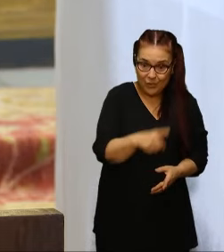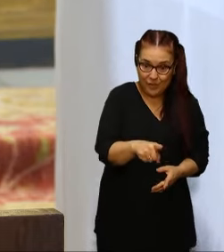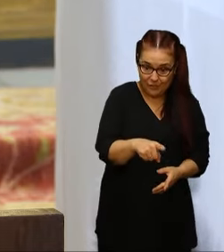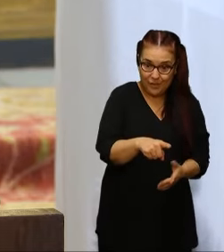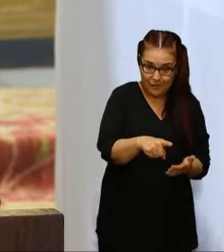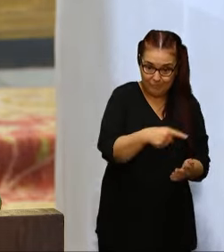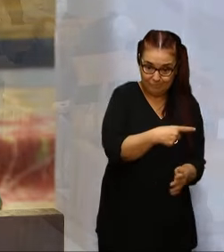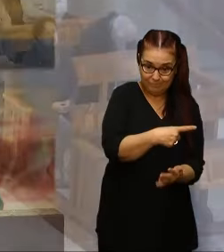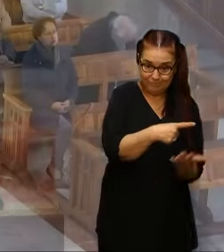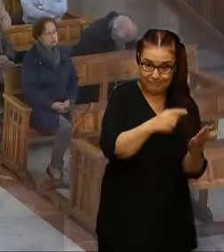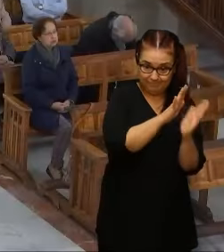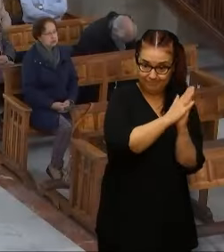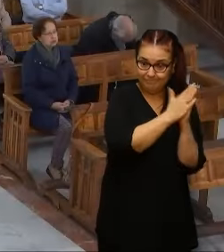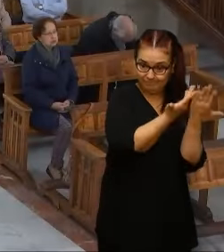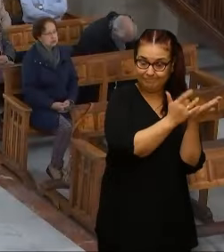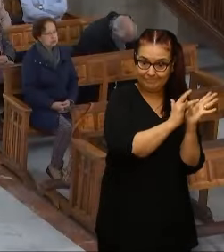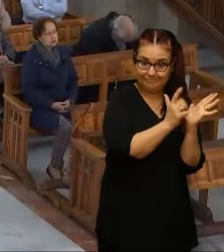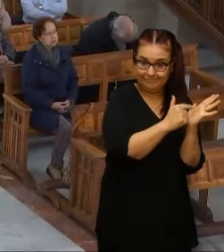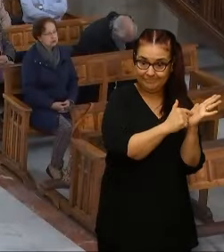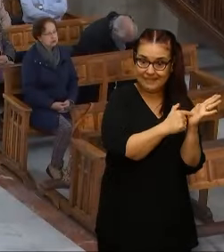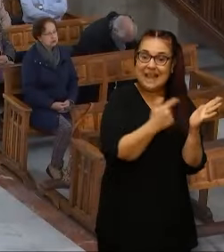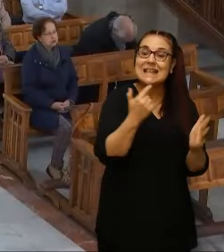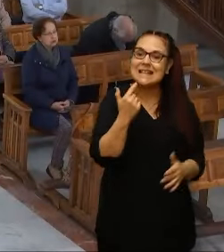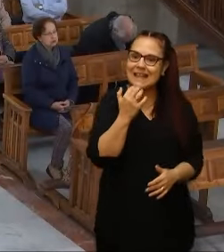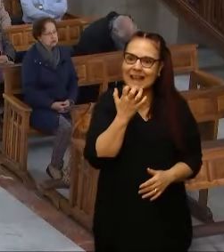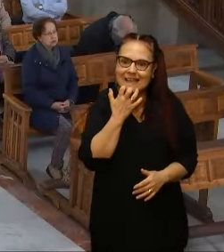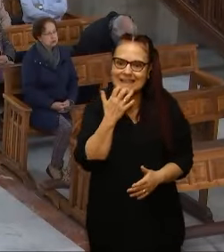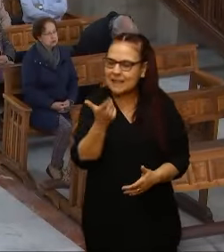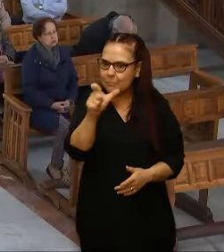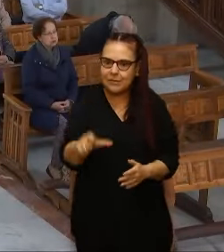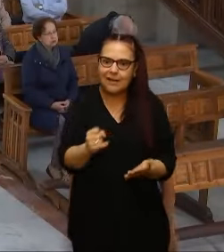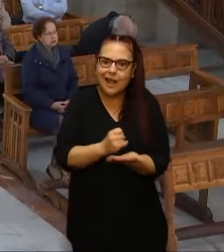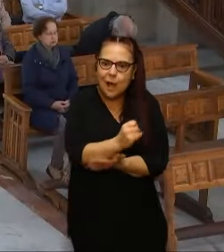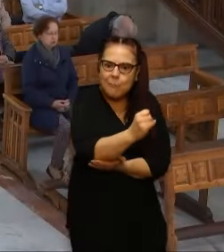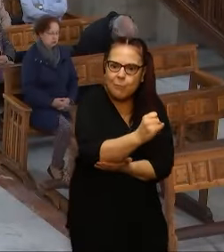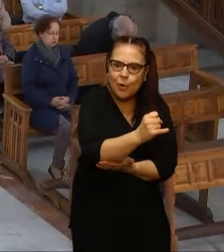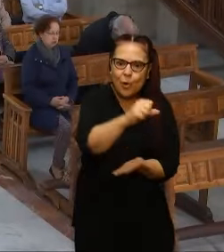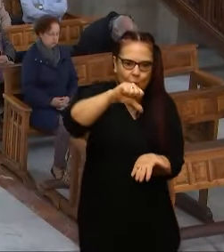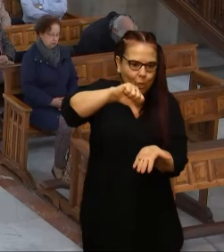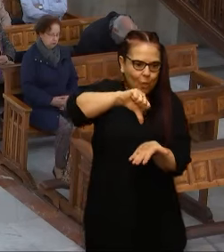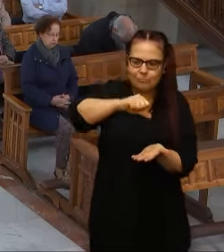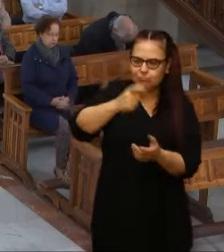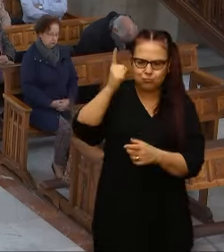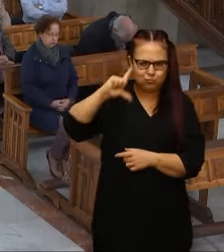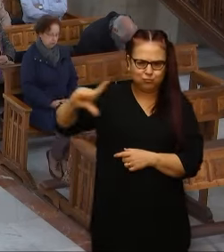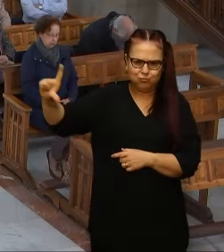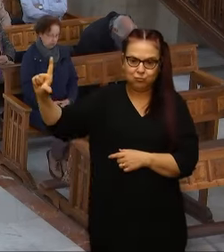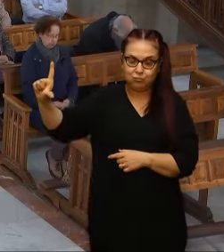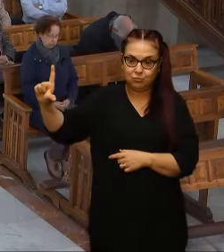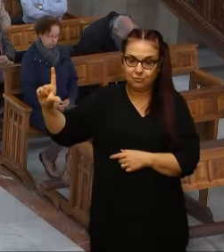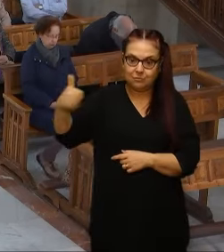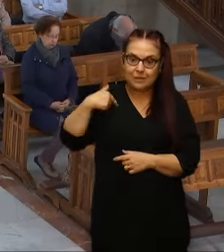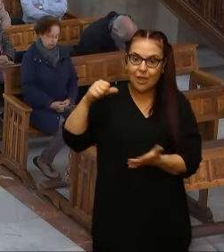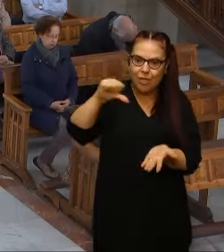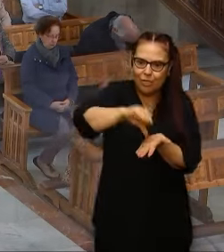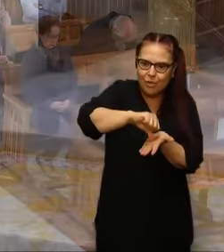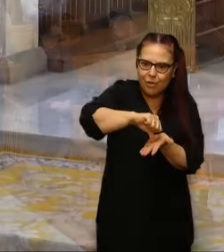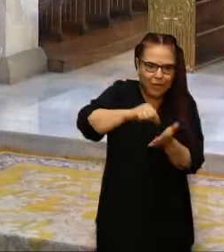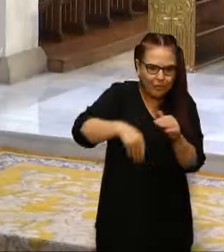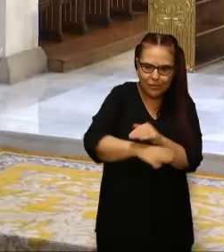pasaje. Quien está en el campo, que no entre en la ciudad. Quien esté en la ciudad, que se aleje. O sea, Cristo no nos pide